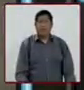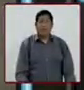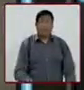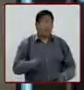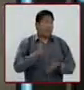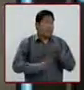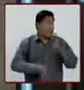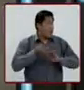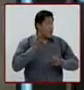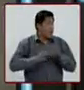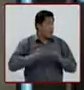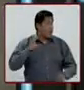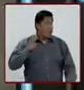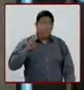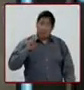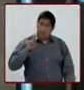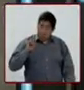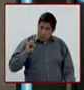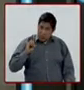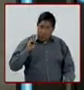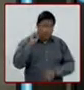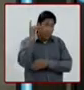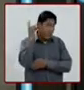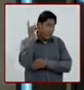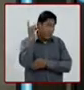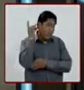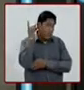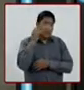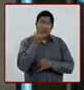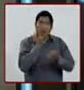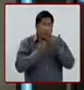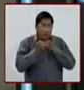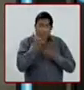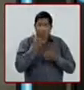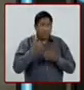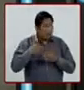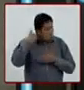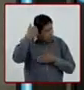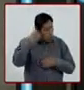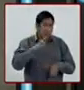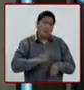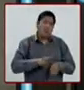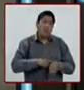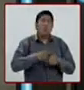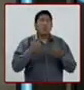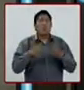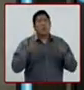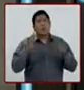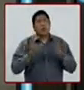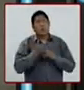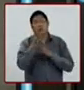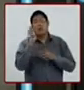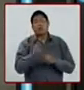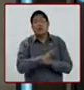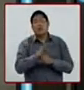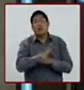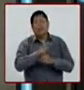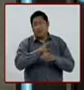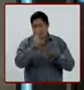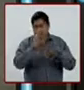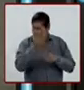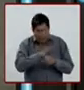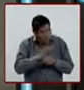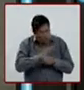La fecha del censo en el país está todavía en incertidumbre. En las próximas horas, ya a través del Ministerio